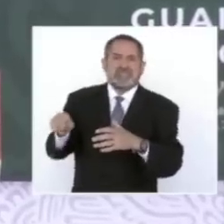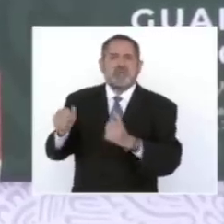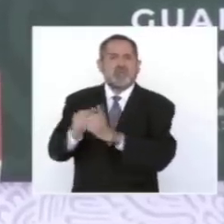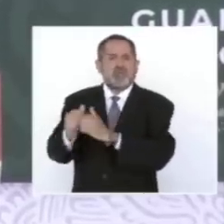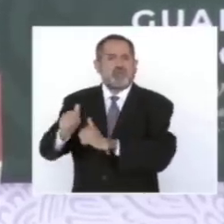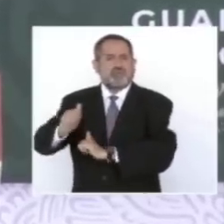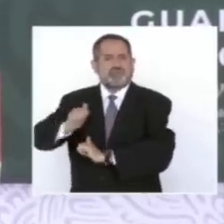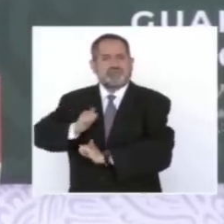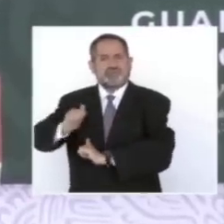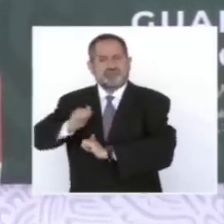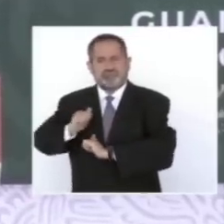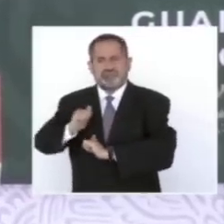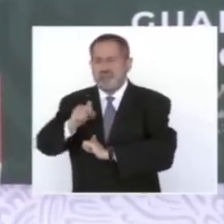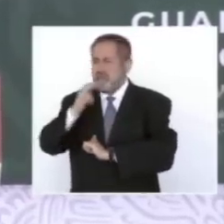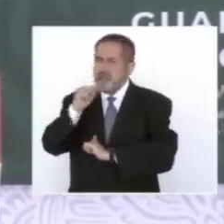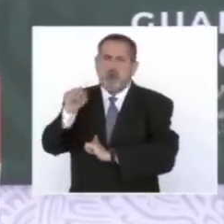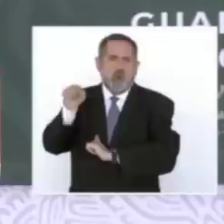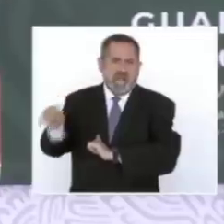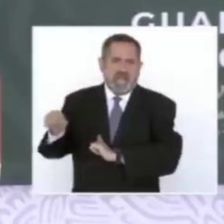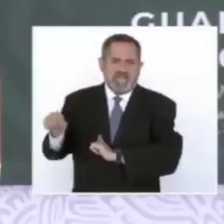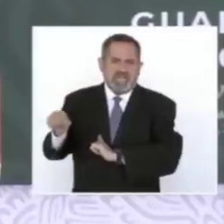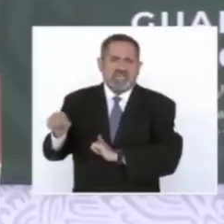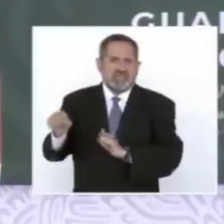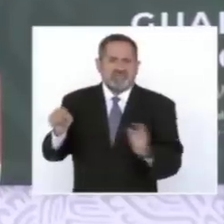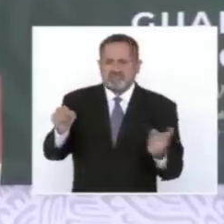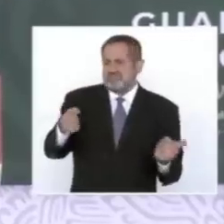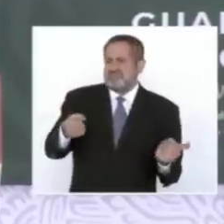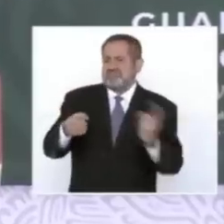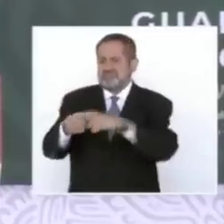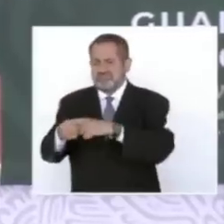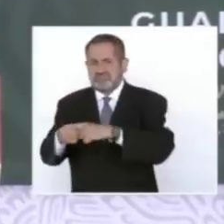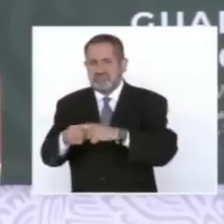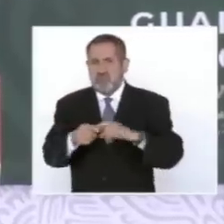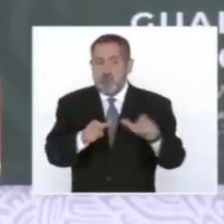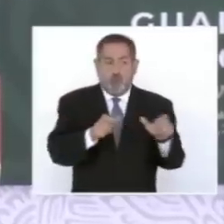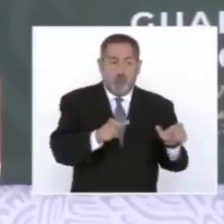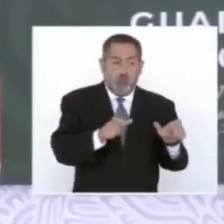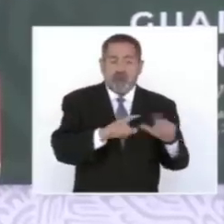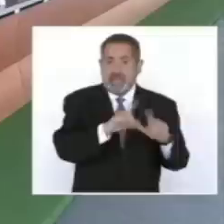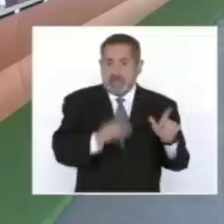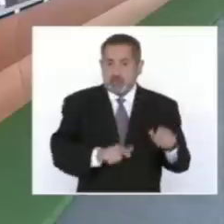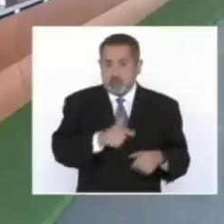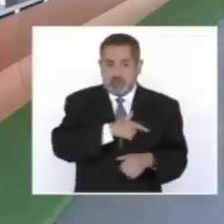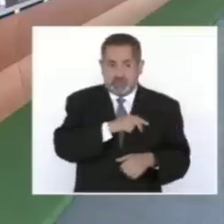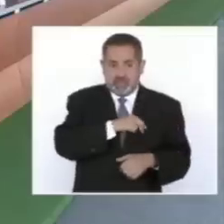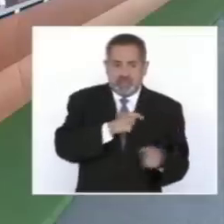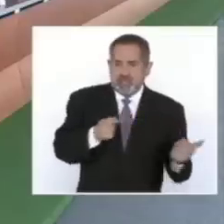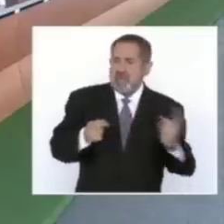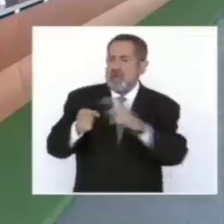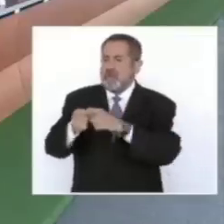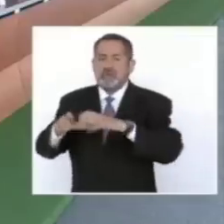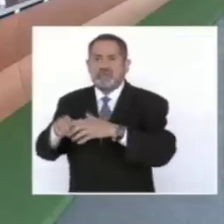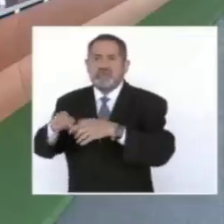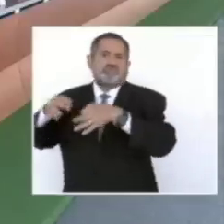que la Guardia Nacional quede inscrita en una